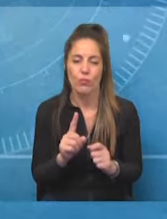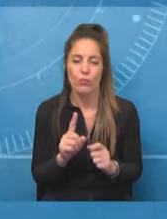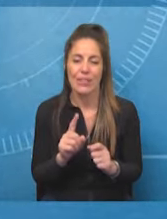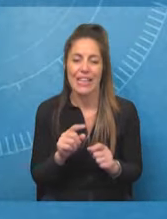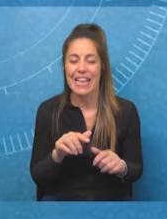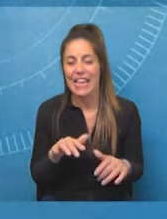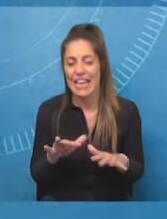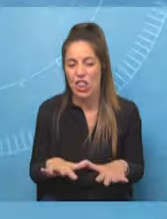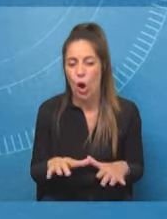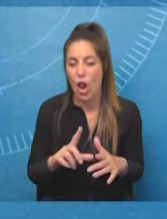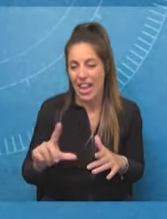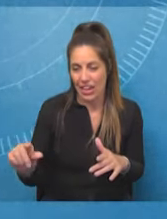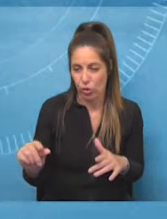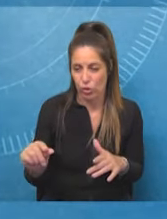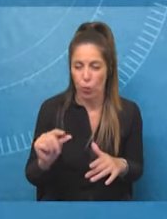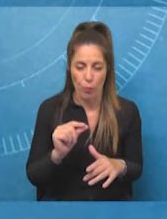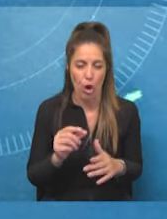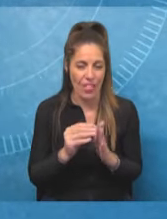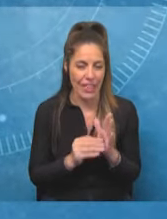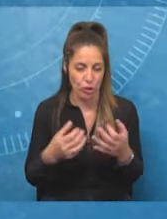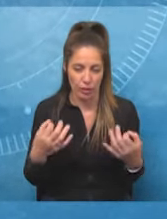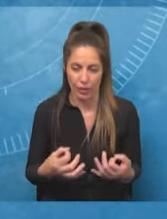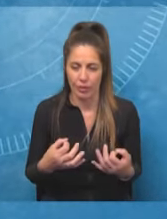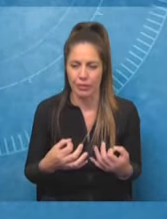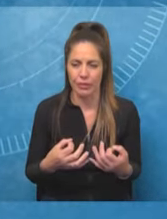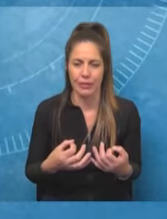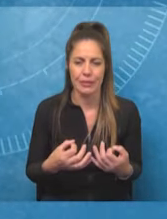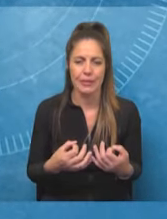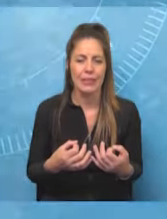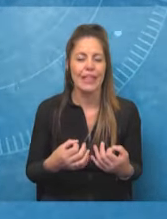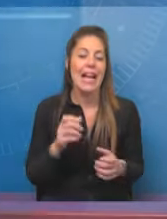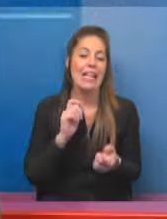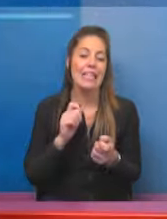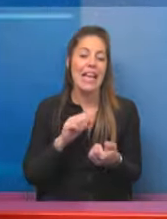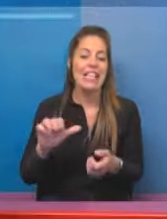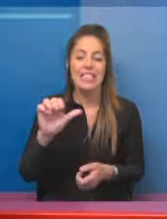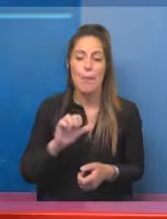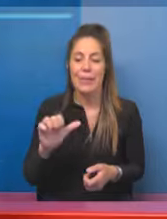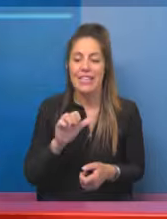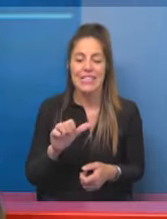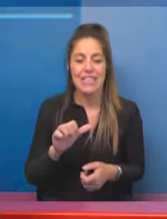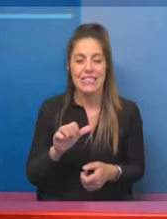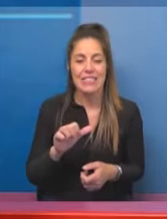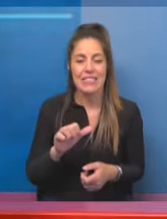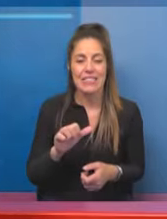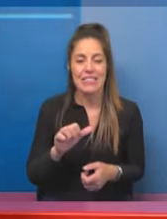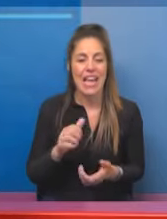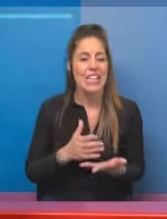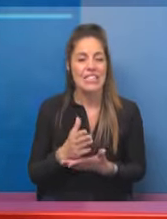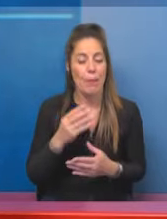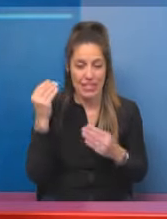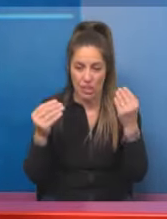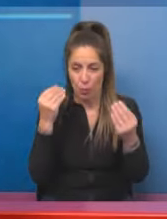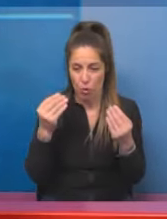quedó un poco lejos del del dato real las las empresas los técnicos de estas empresas siempre se